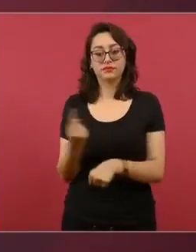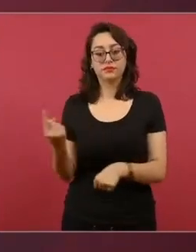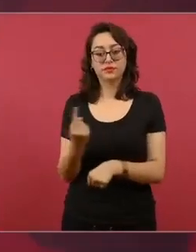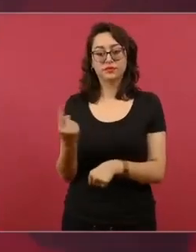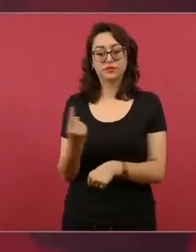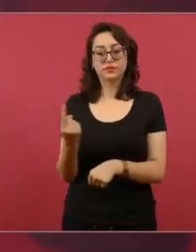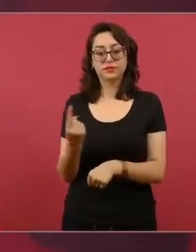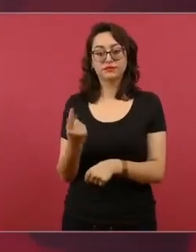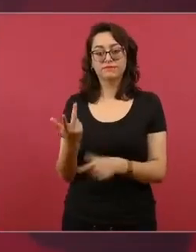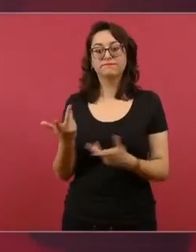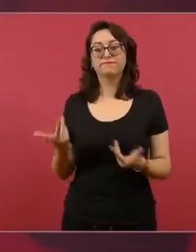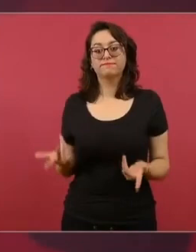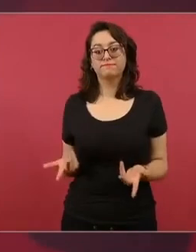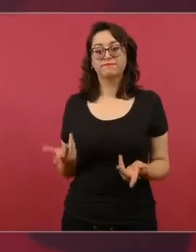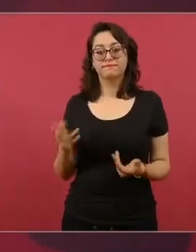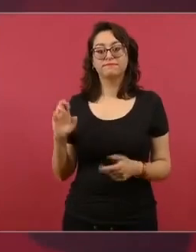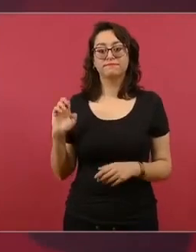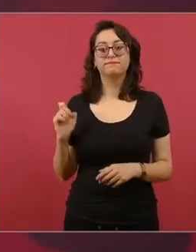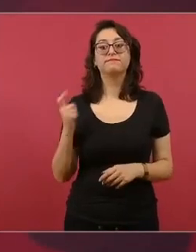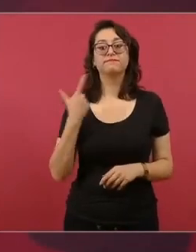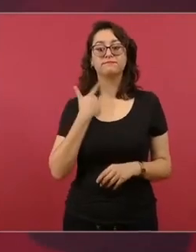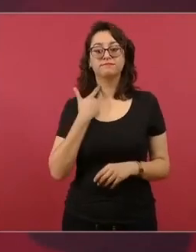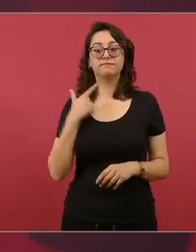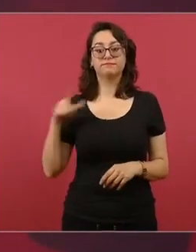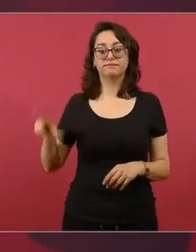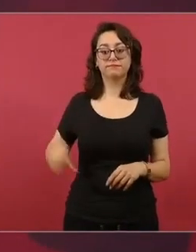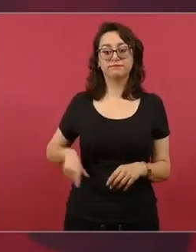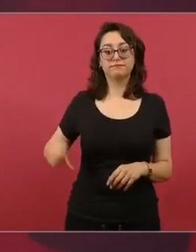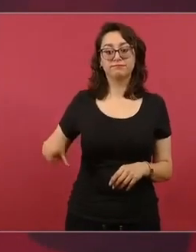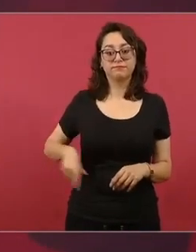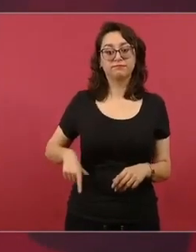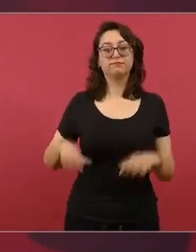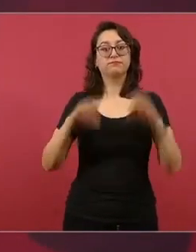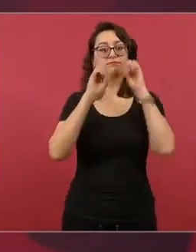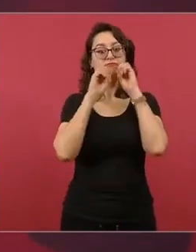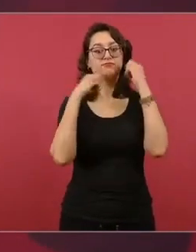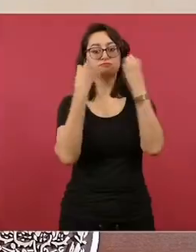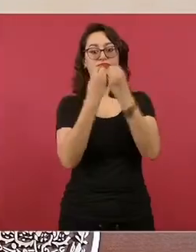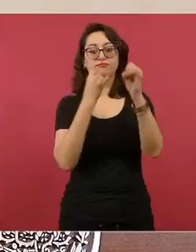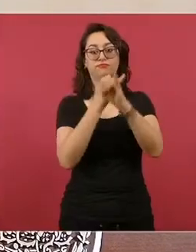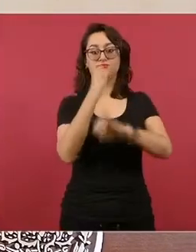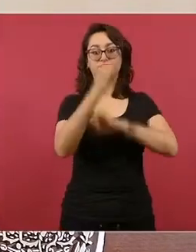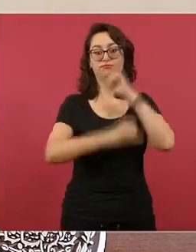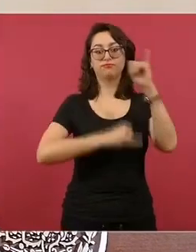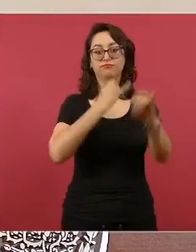Porque en complicidad con organismos financieros internacionales,